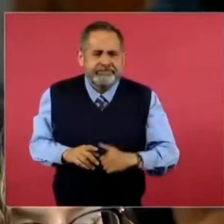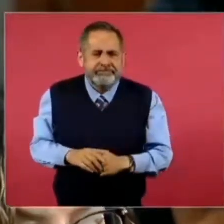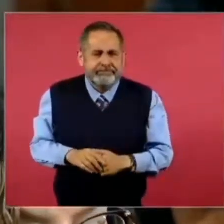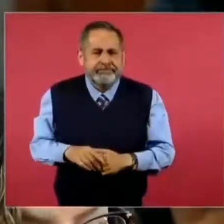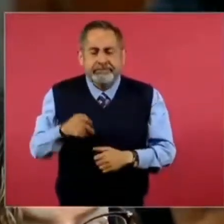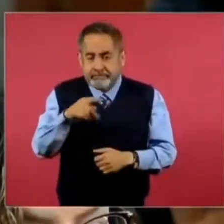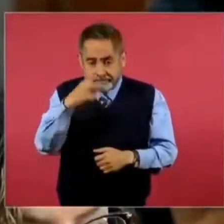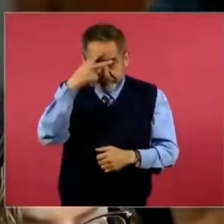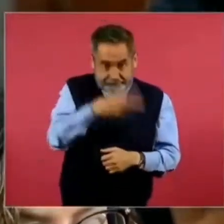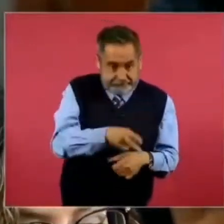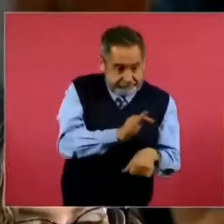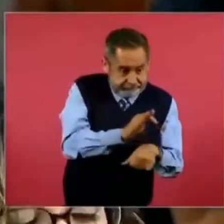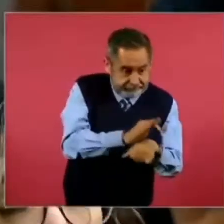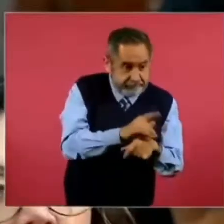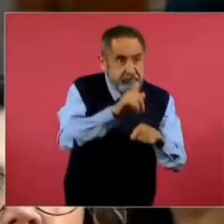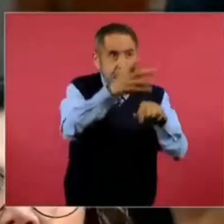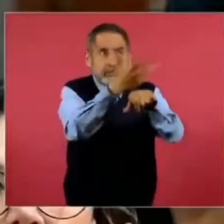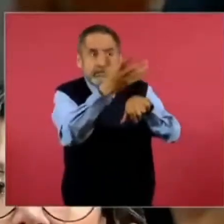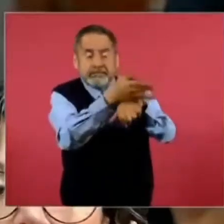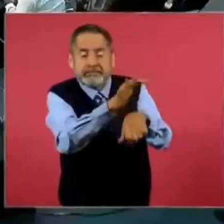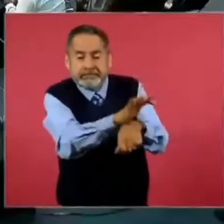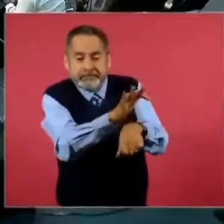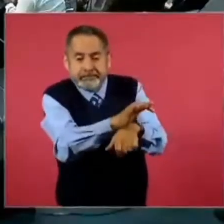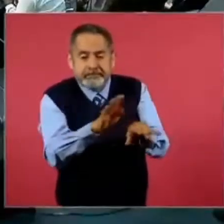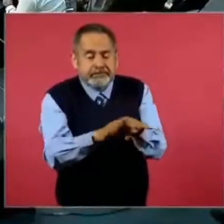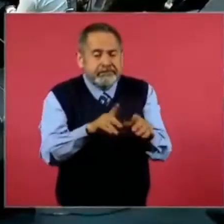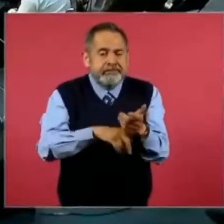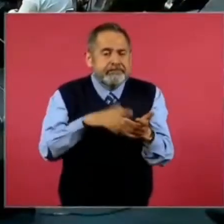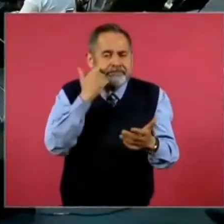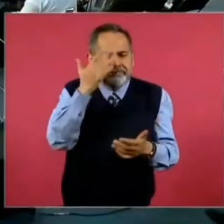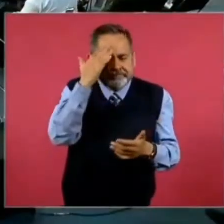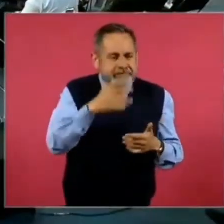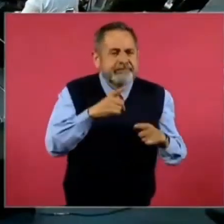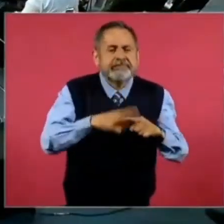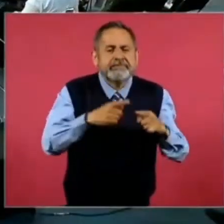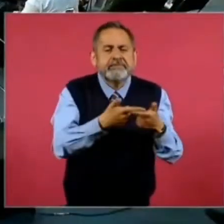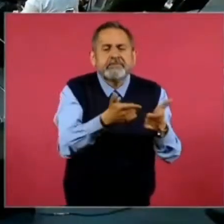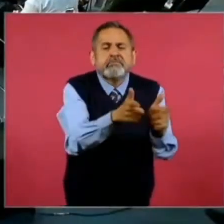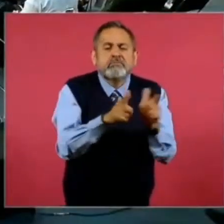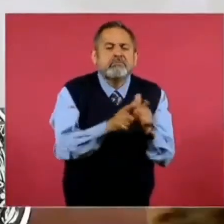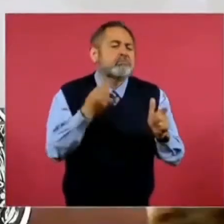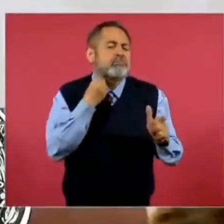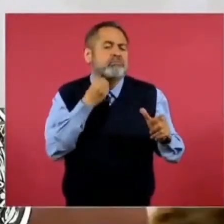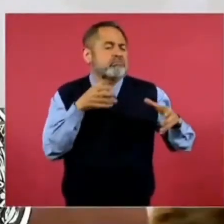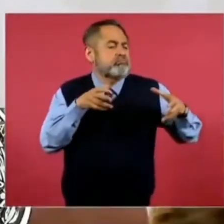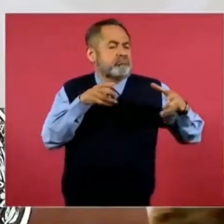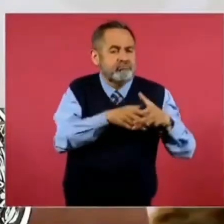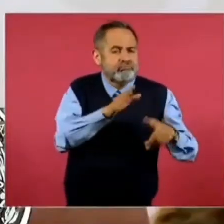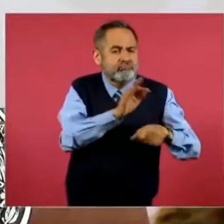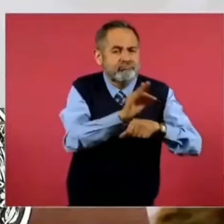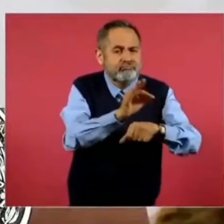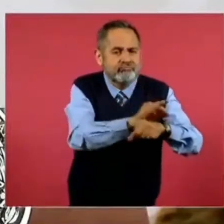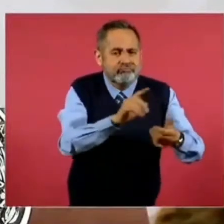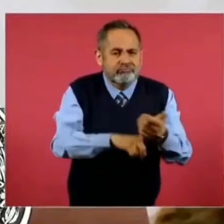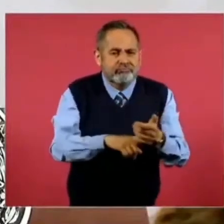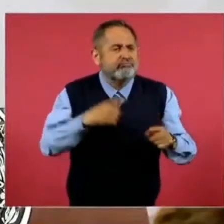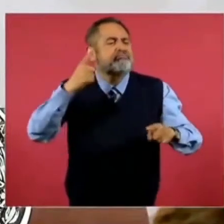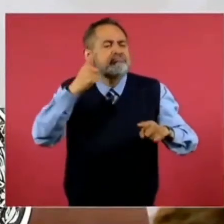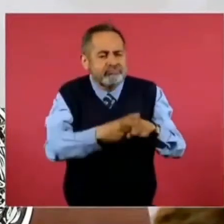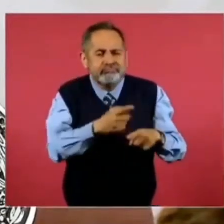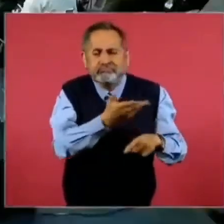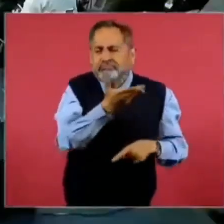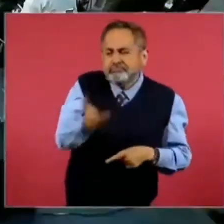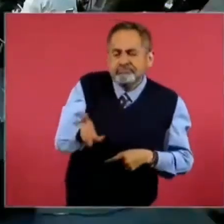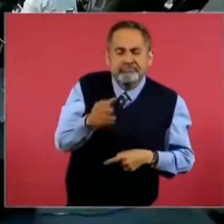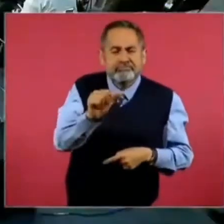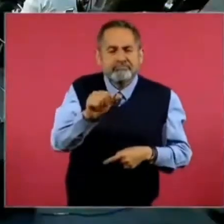fueron mexicanos o si fueron estadounidenses este bufet, o quiénes le pidieron a Anabel Hernández